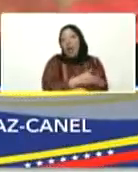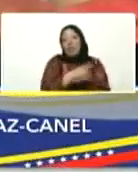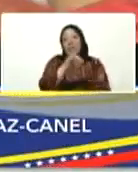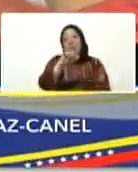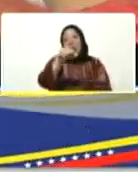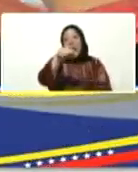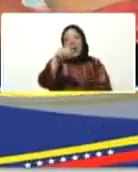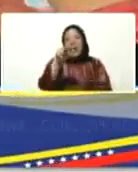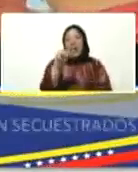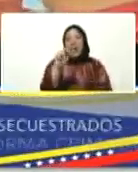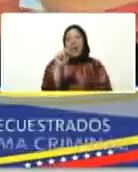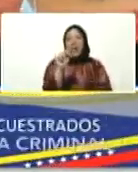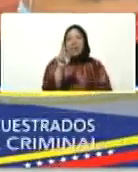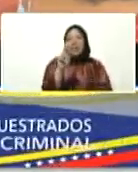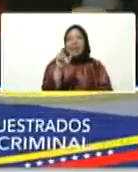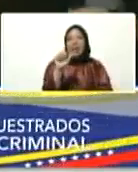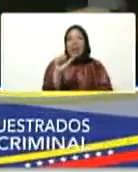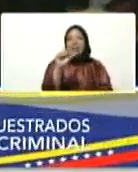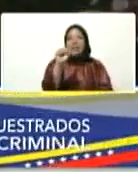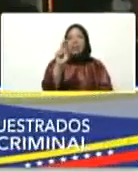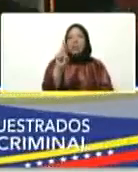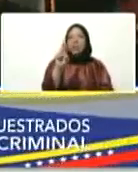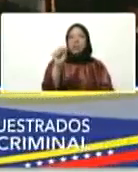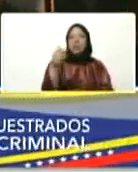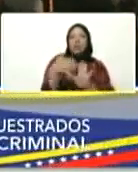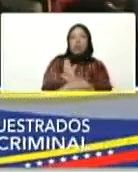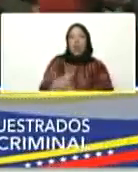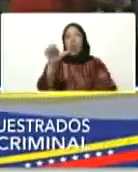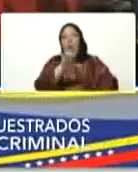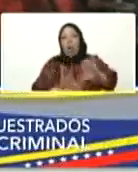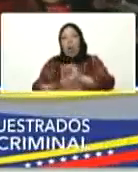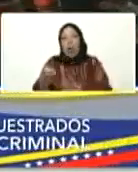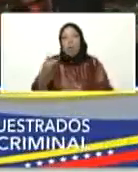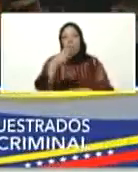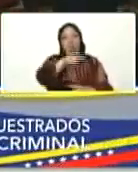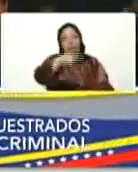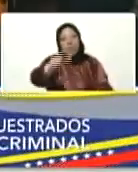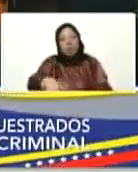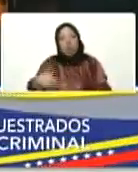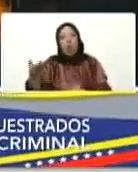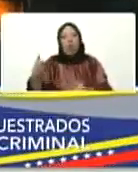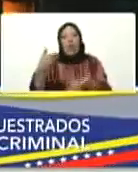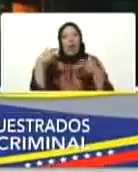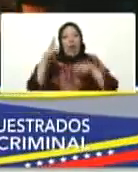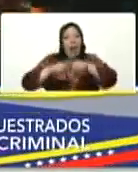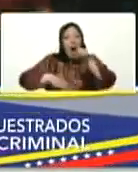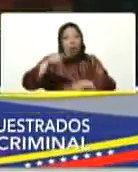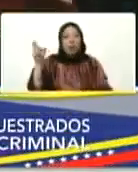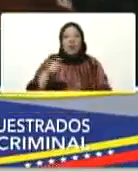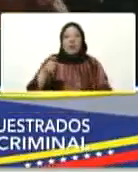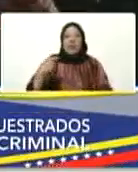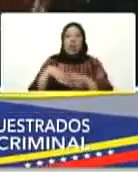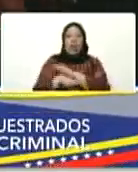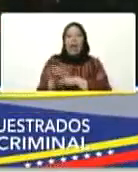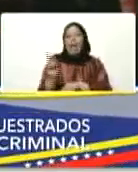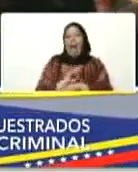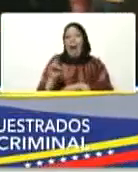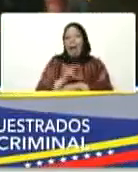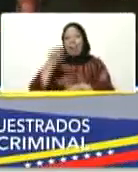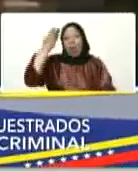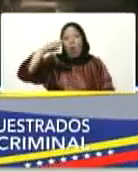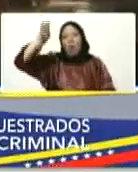Ustedes, los bomberos, los equipos, los químicos, todo cabía ahí. Y hubiéramos estado inmediatamente